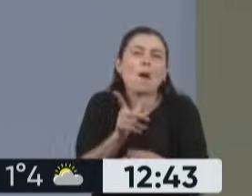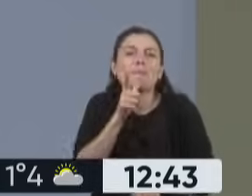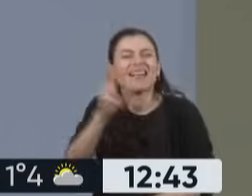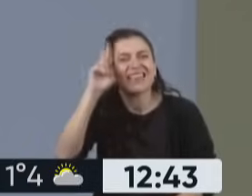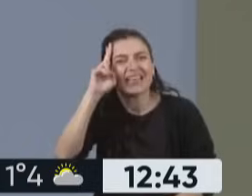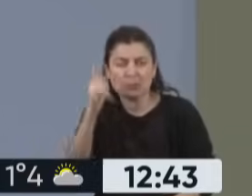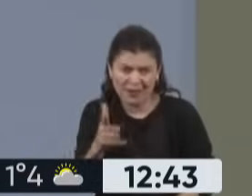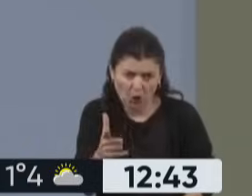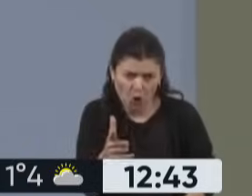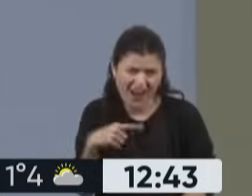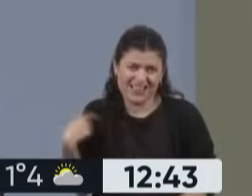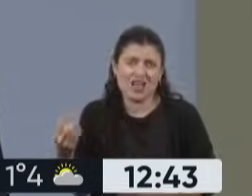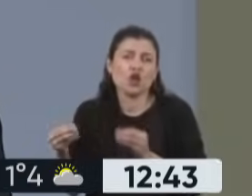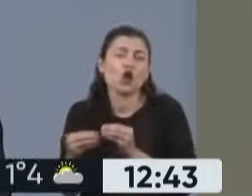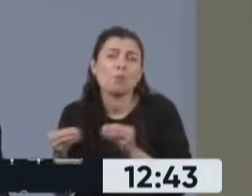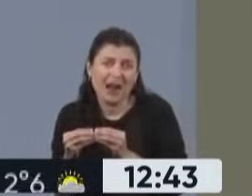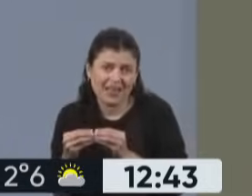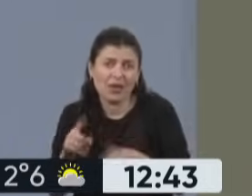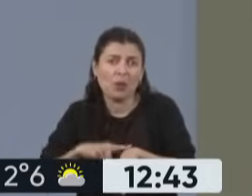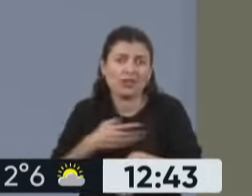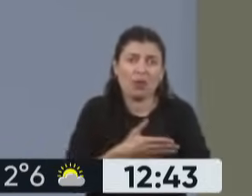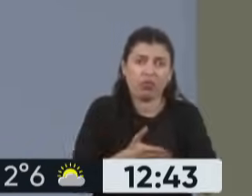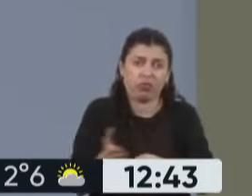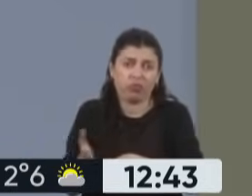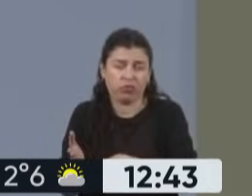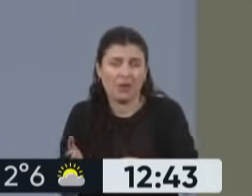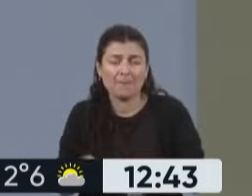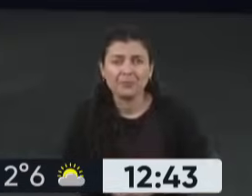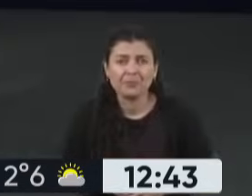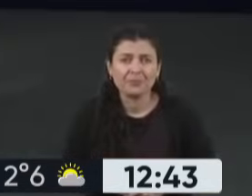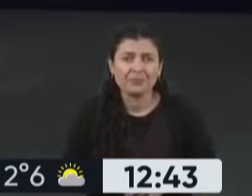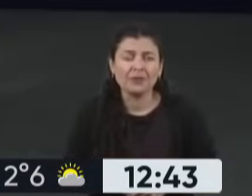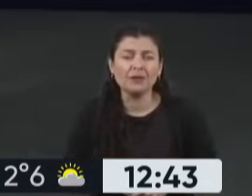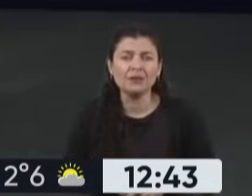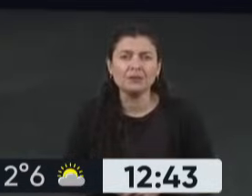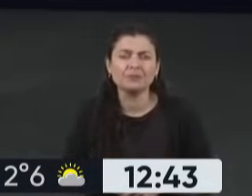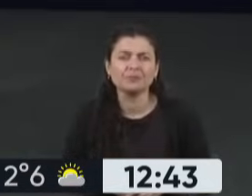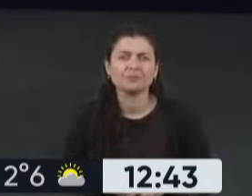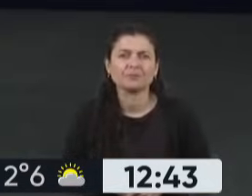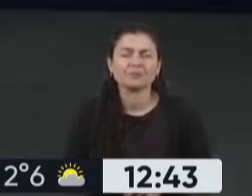compañeros que se retrasa la conferencia y la información sin ningún sentido. Gracias.